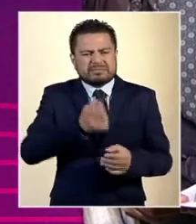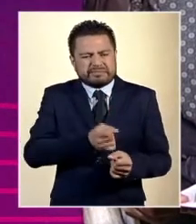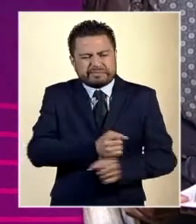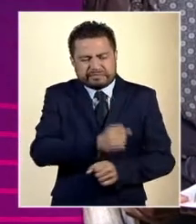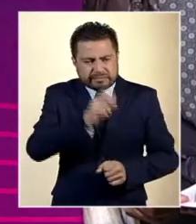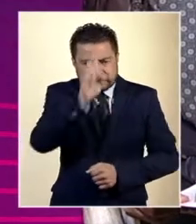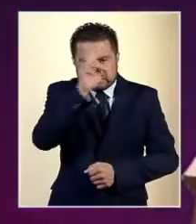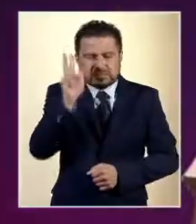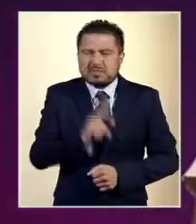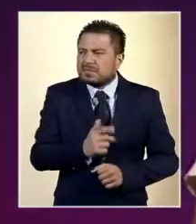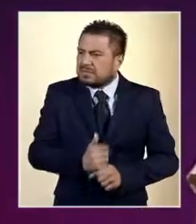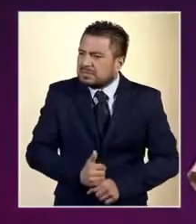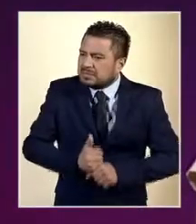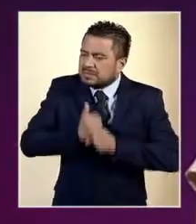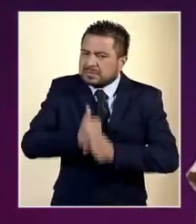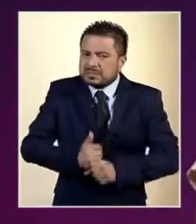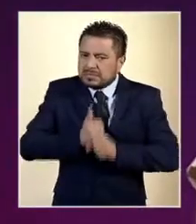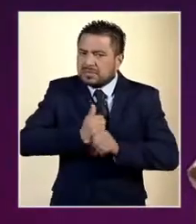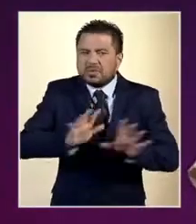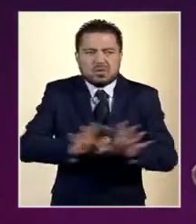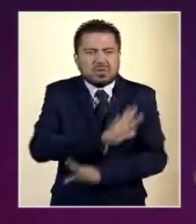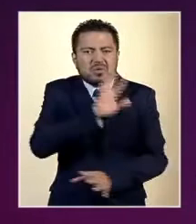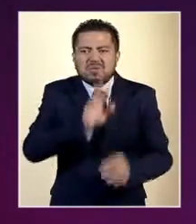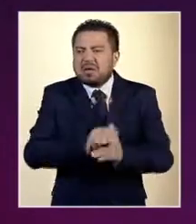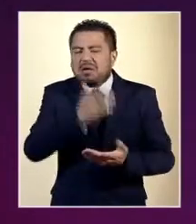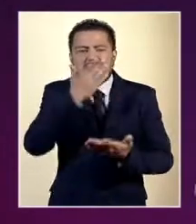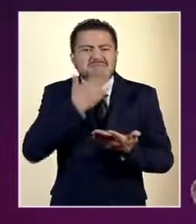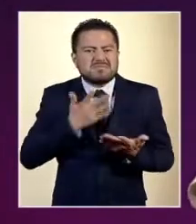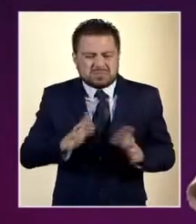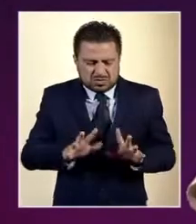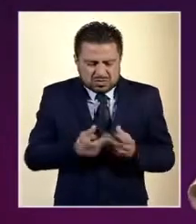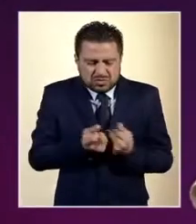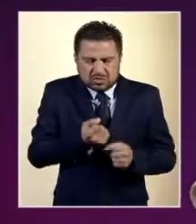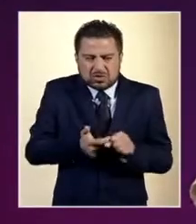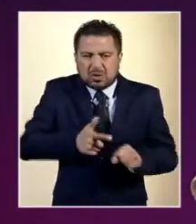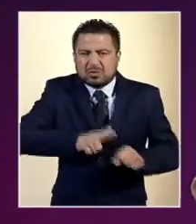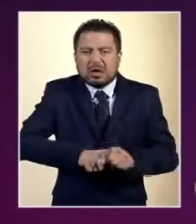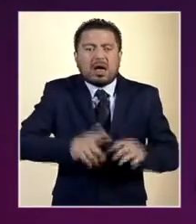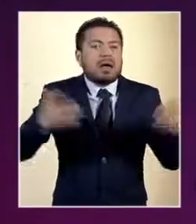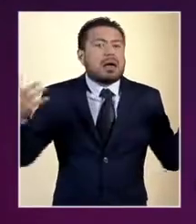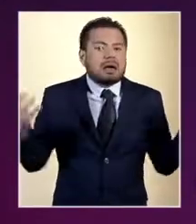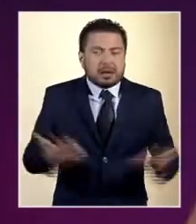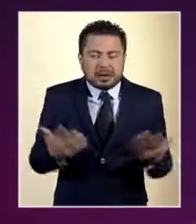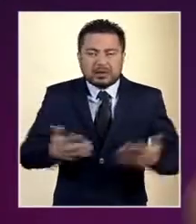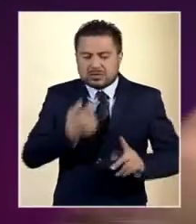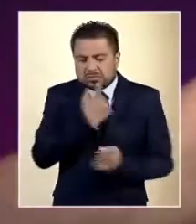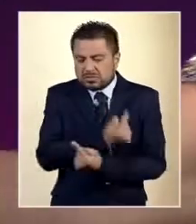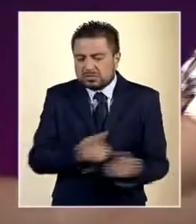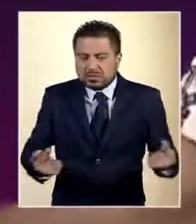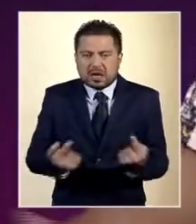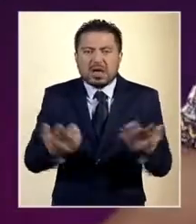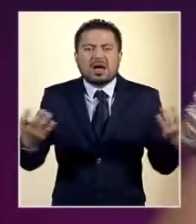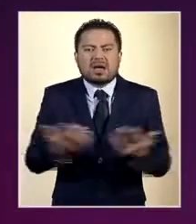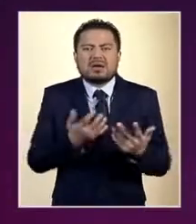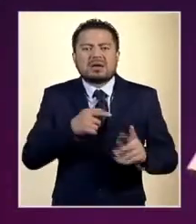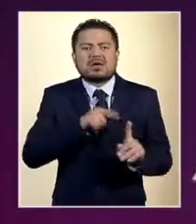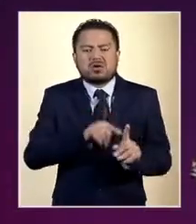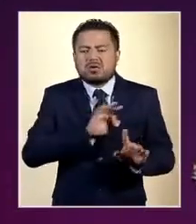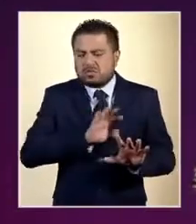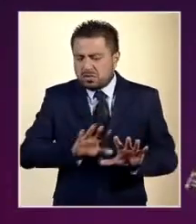violento, donde no hay toda este tejido social que haga que los niños sean de